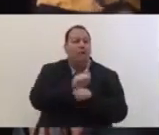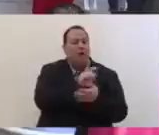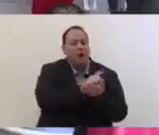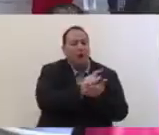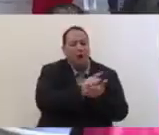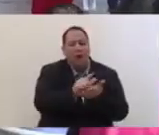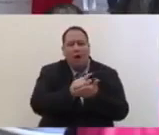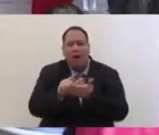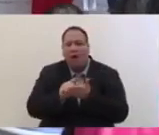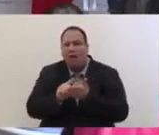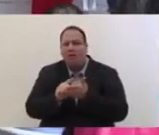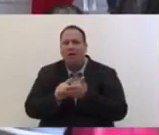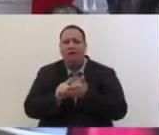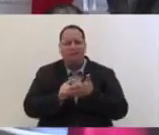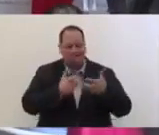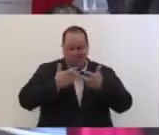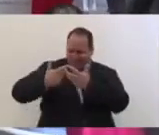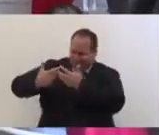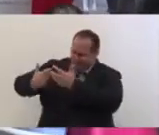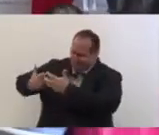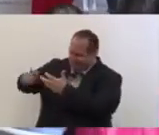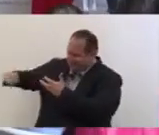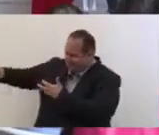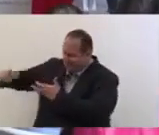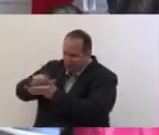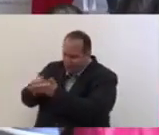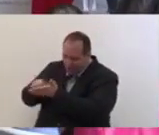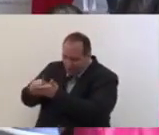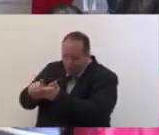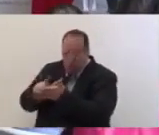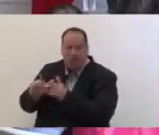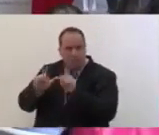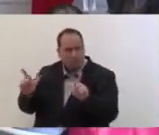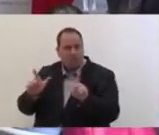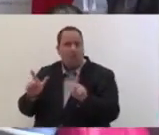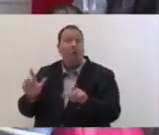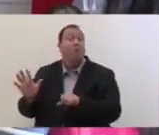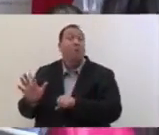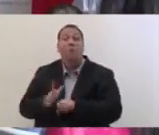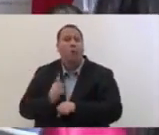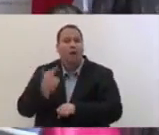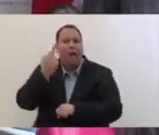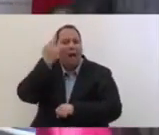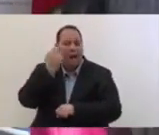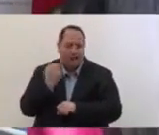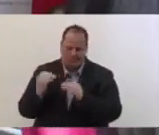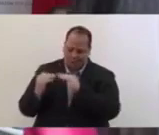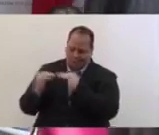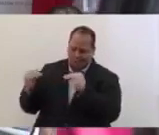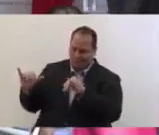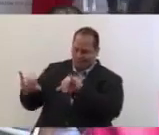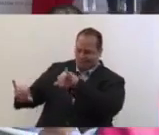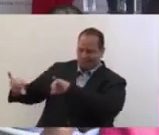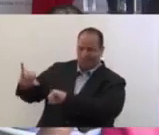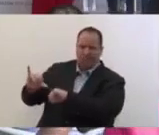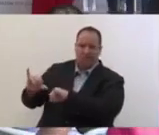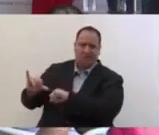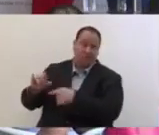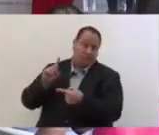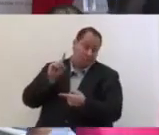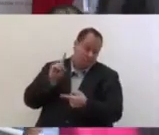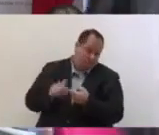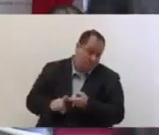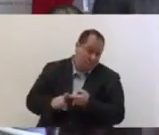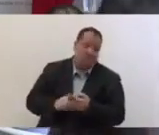Saneamiento va a tener las plantas de tratamiento listas en el estado? Porque la razón de que haya todos estos químicos es, por un